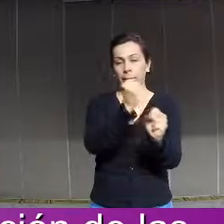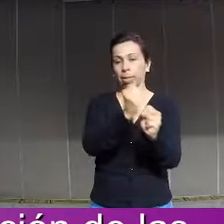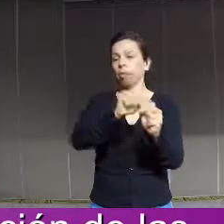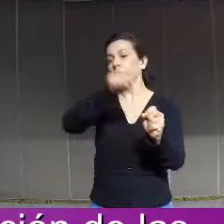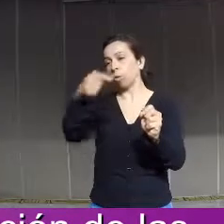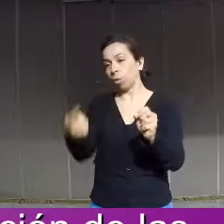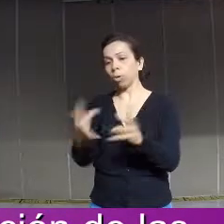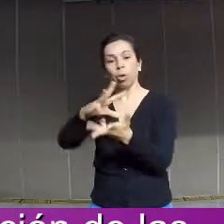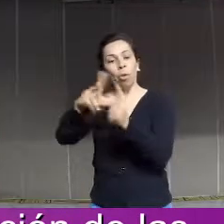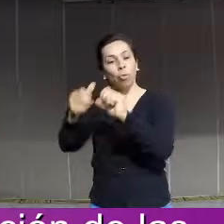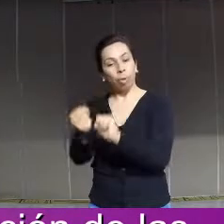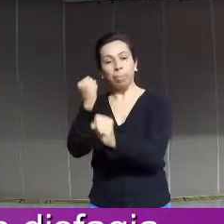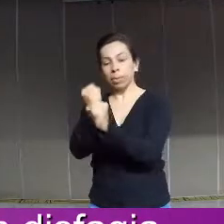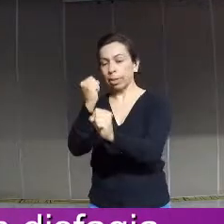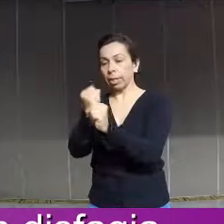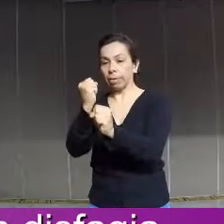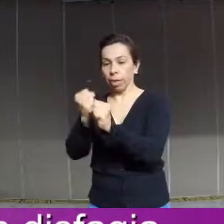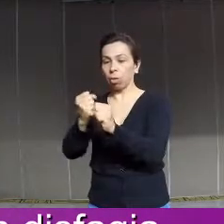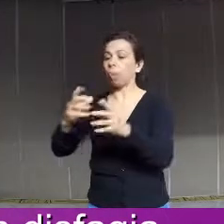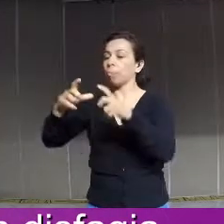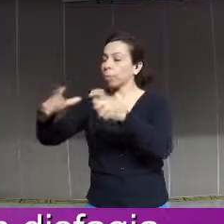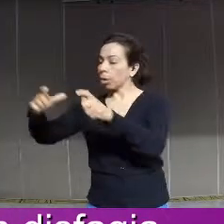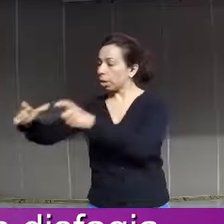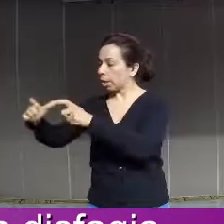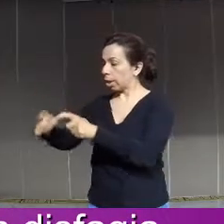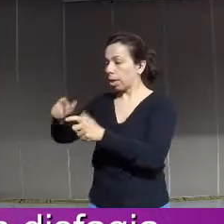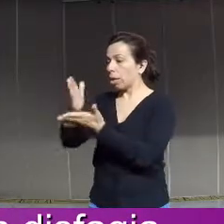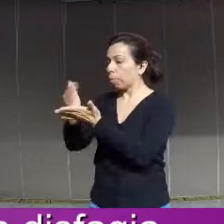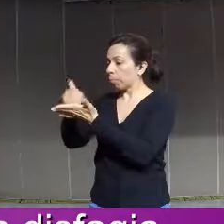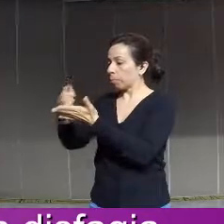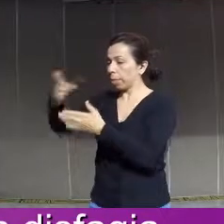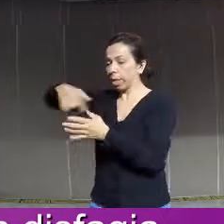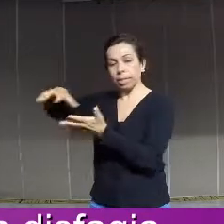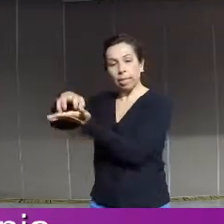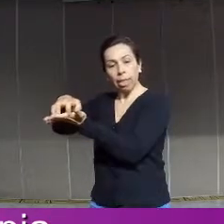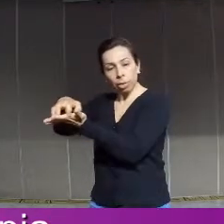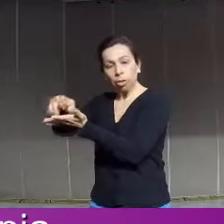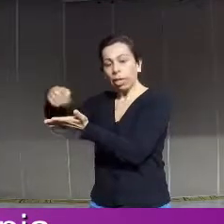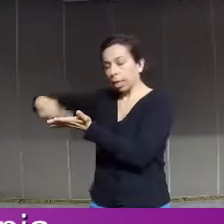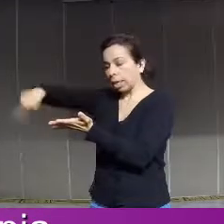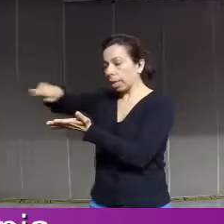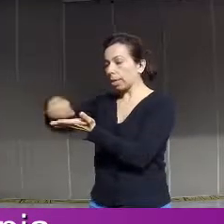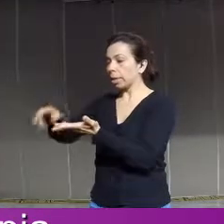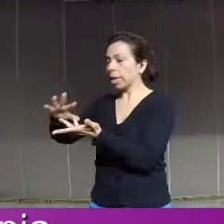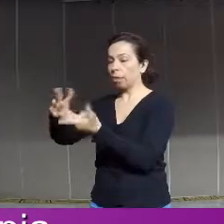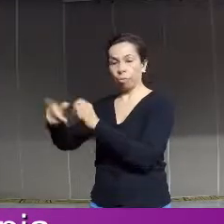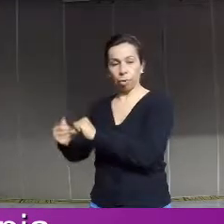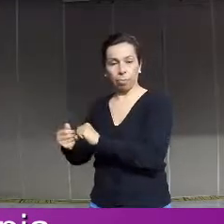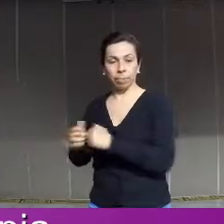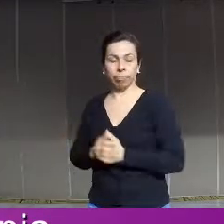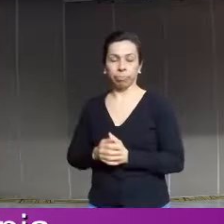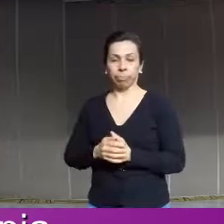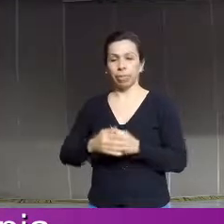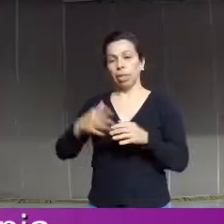ocupacional. Adaptación de consistencias, trabajo con nutrición y la cocina en el caso de que esté. El ideal. El